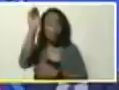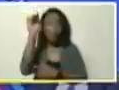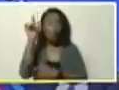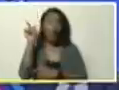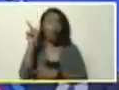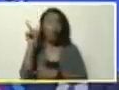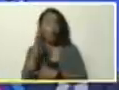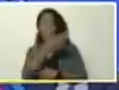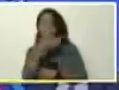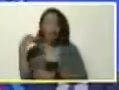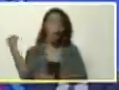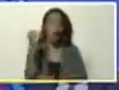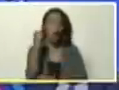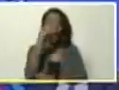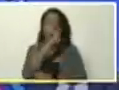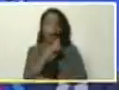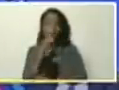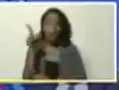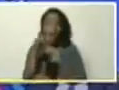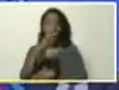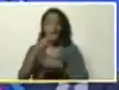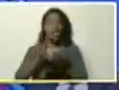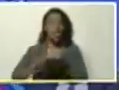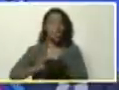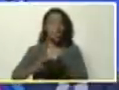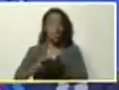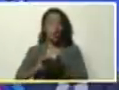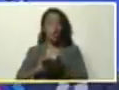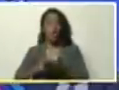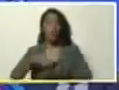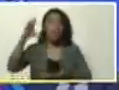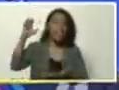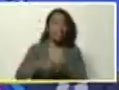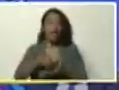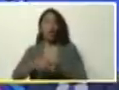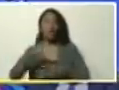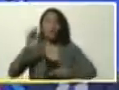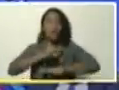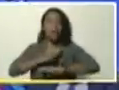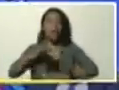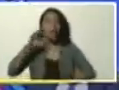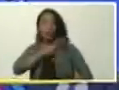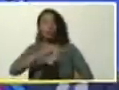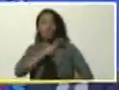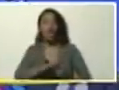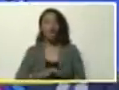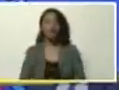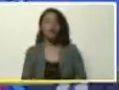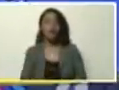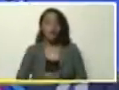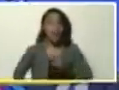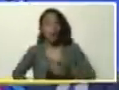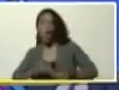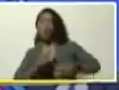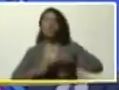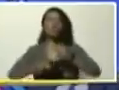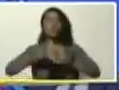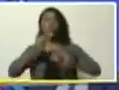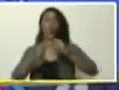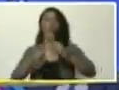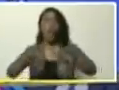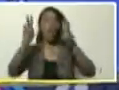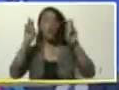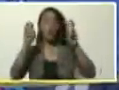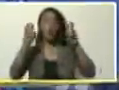ser los mejores años de la recuperación del estado de bienestar y de la construcción de la